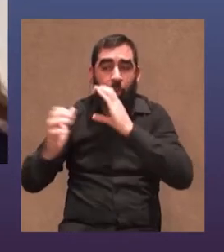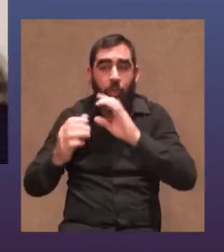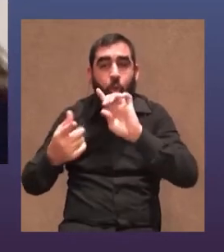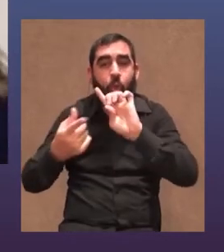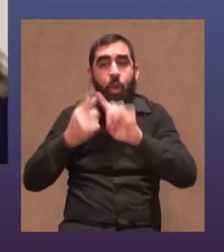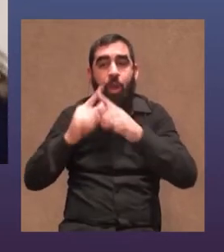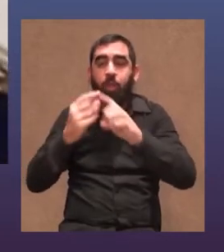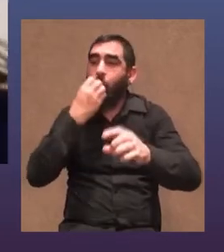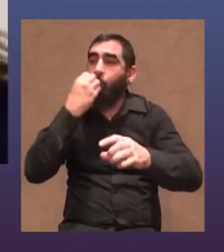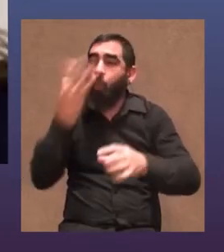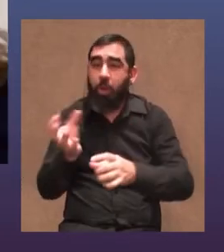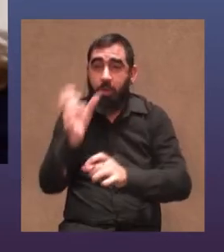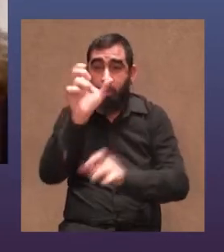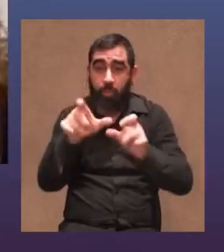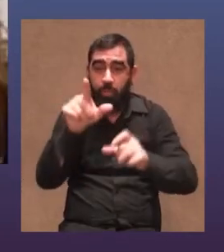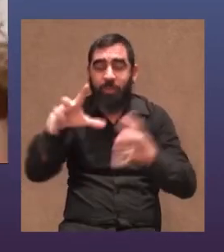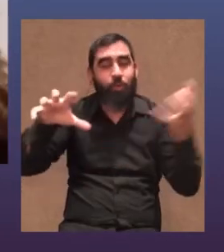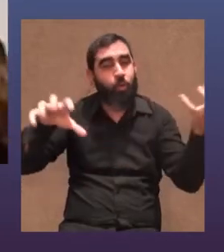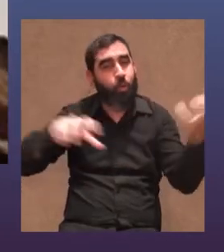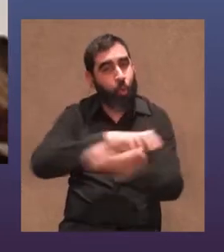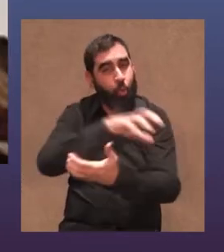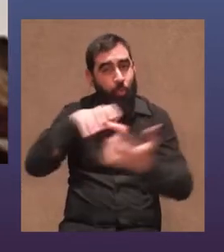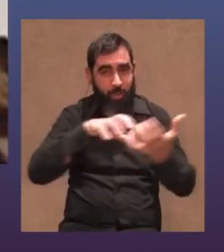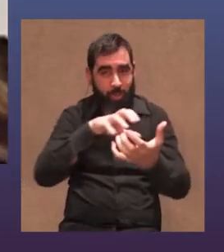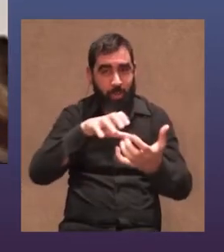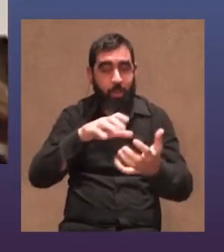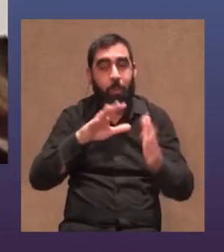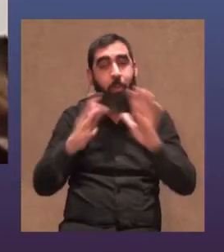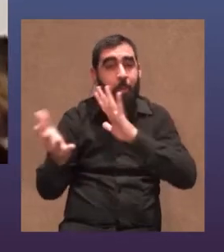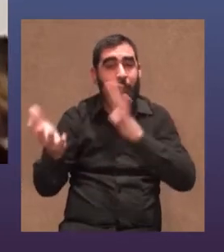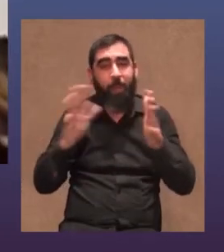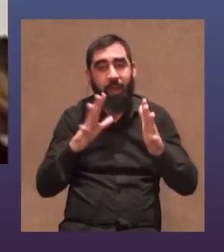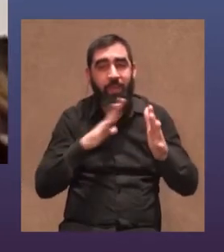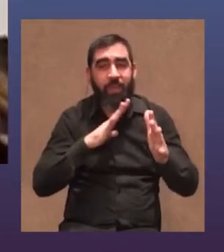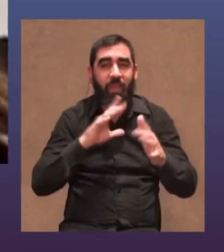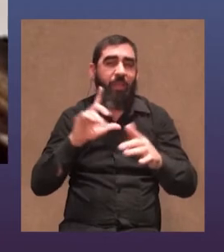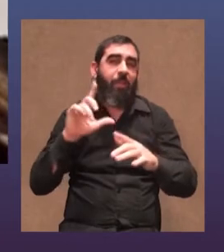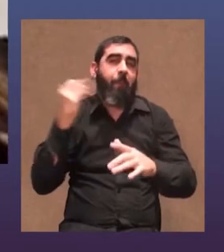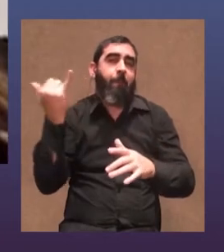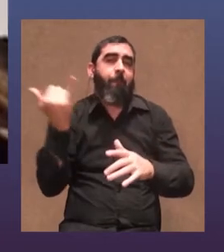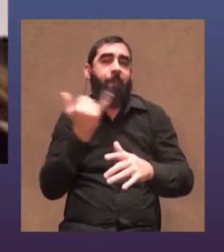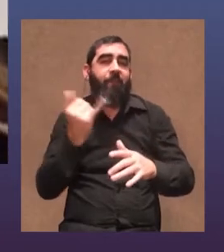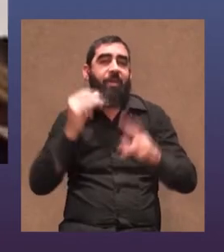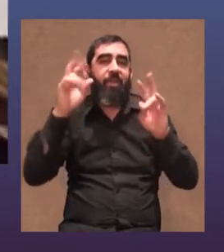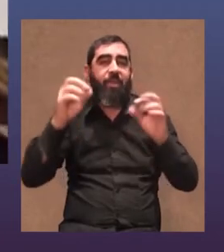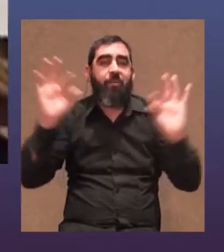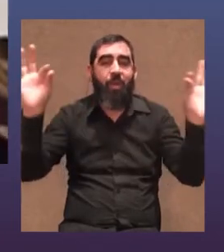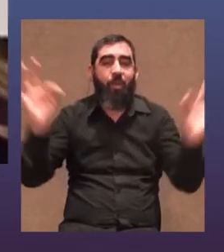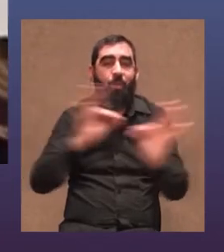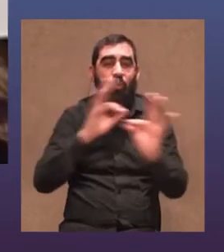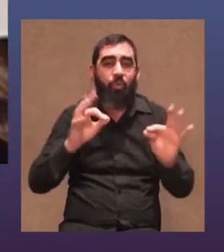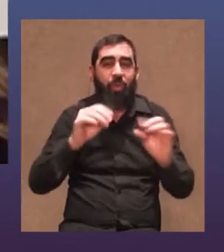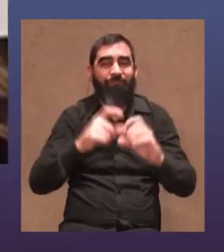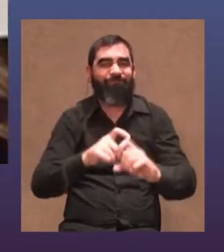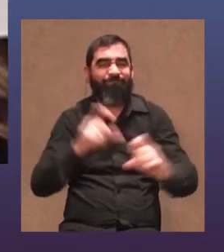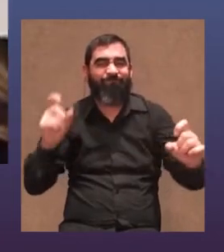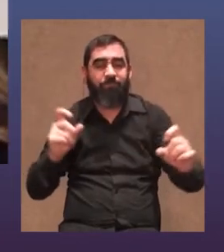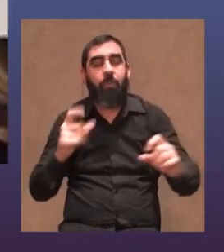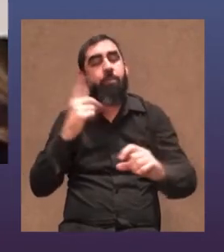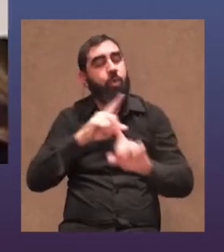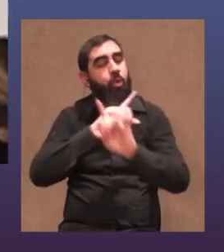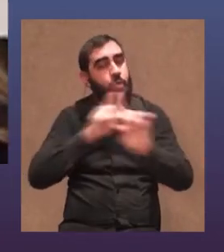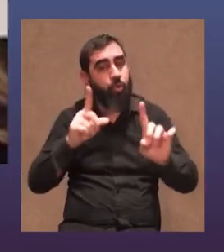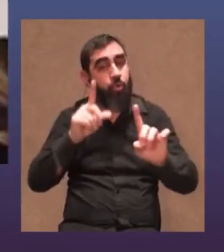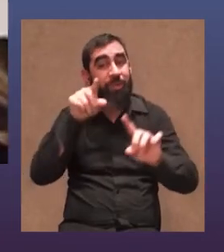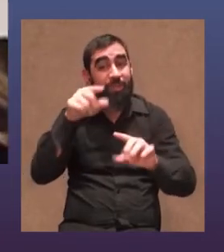sana, es bastante complicado. Parece que es algo muy desvinculado de lo que es lo musical, pero como es un arte que